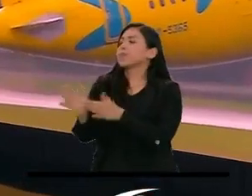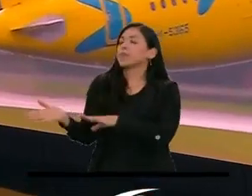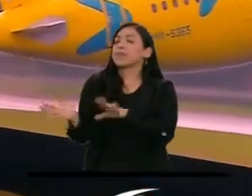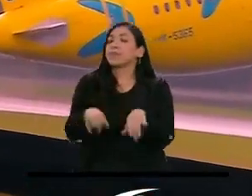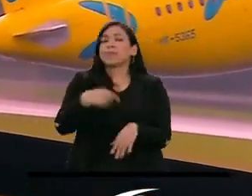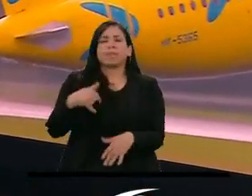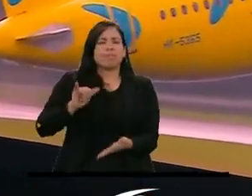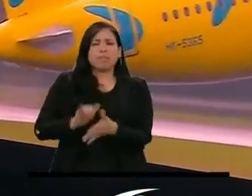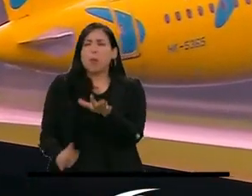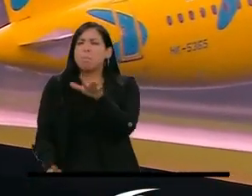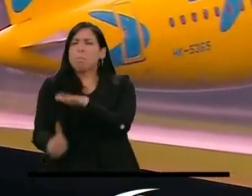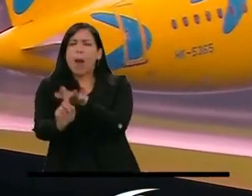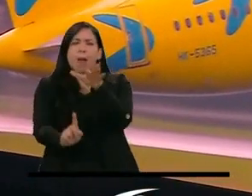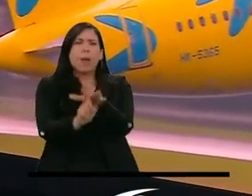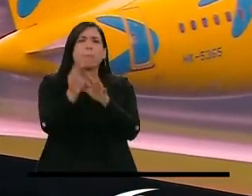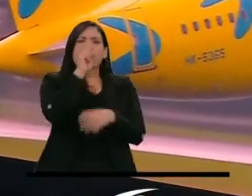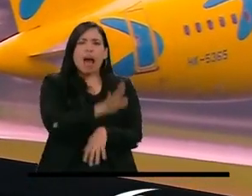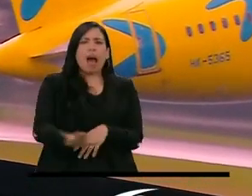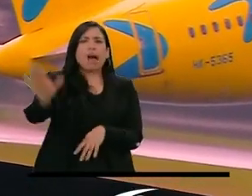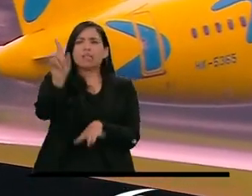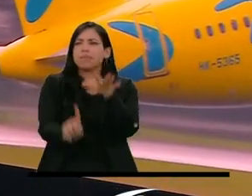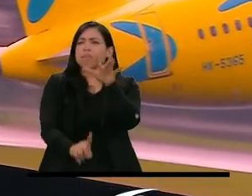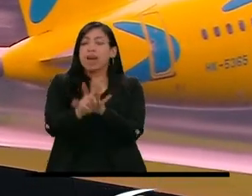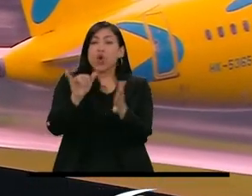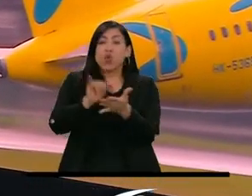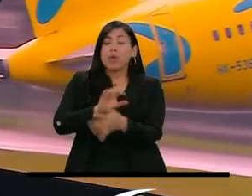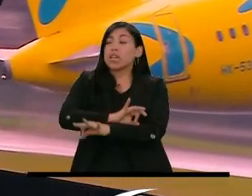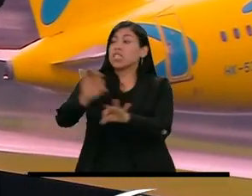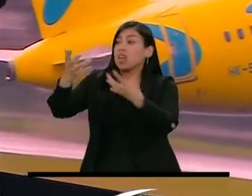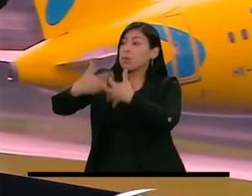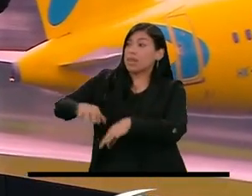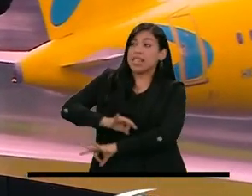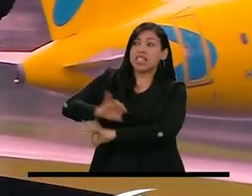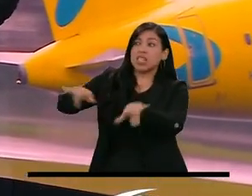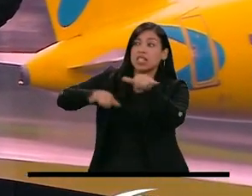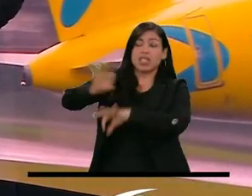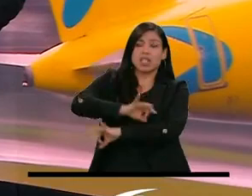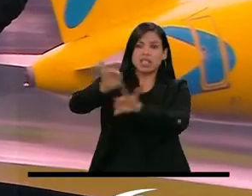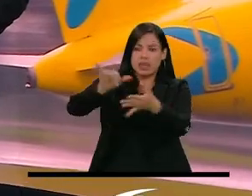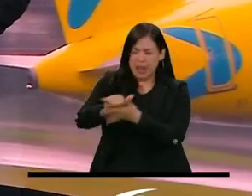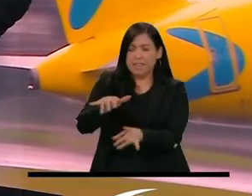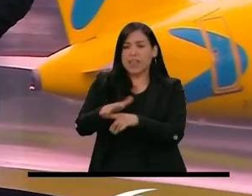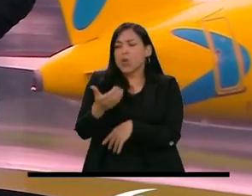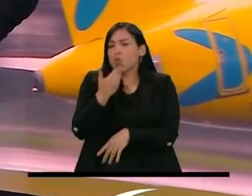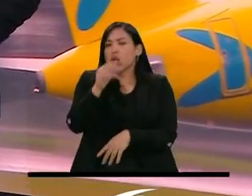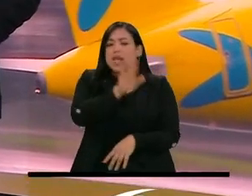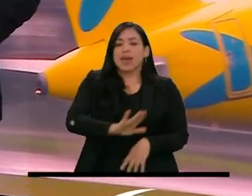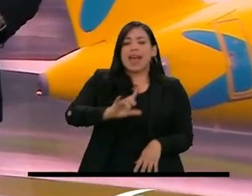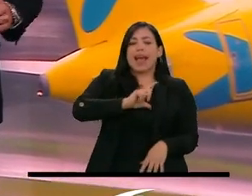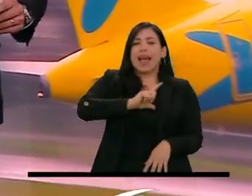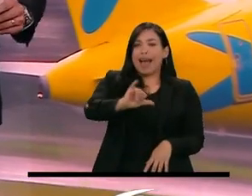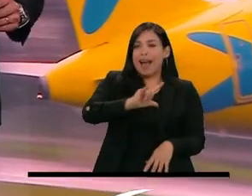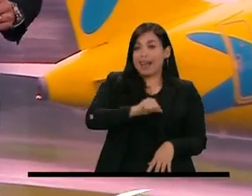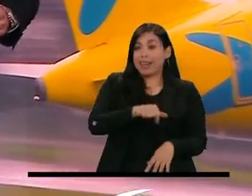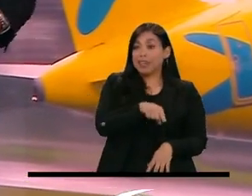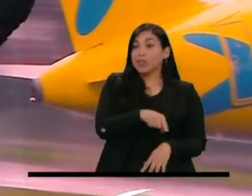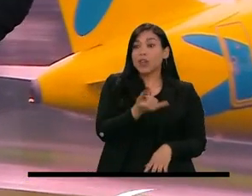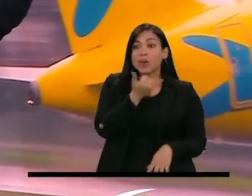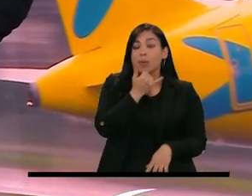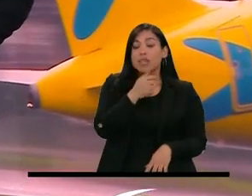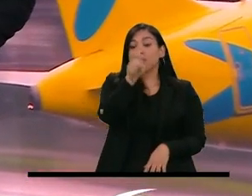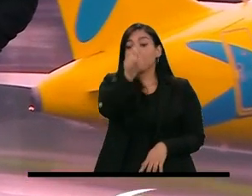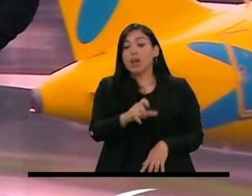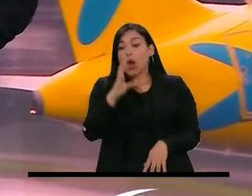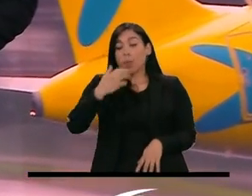En muchas historias se han encontrado en los aeropuertos del país por la cancelación de operaciones de Viva Air. En Cali, por ejemplo, un argentino no ha podido regresar a su país